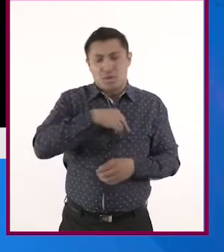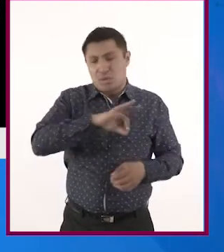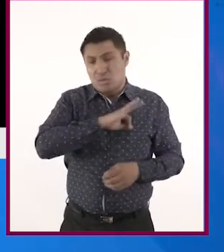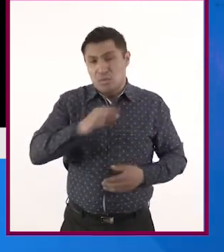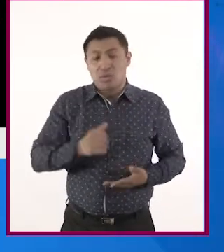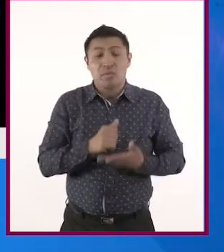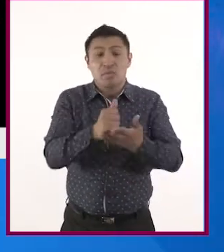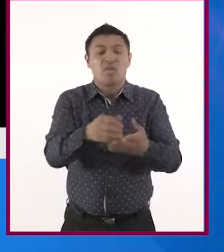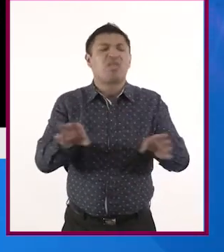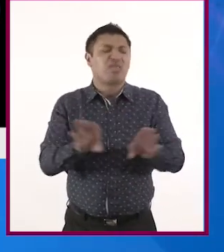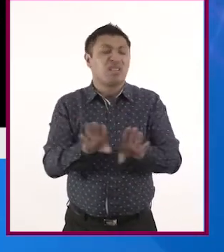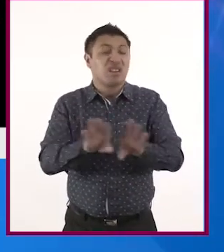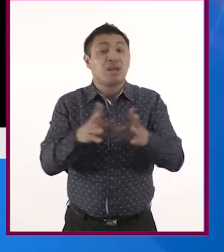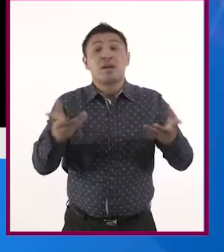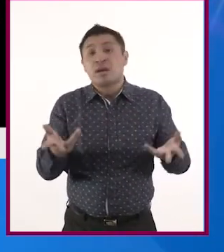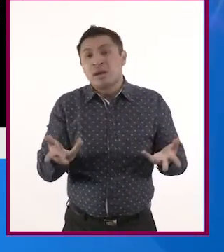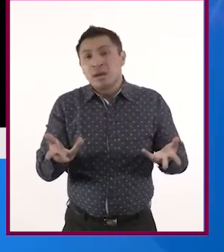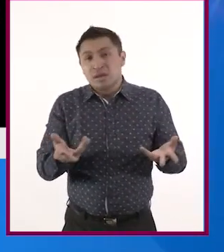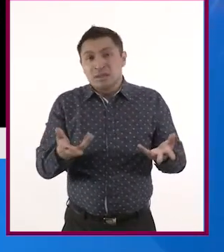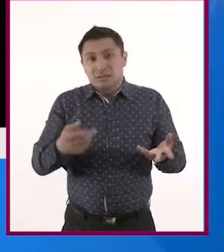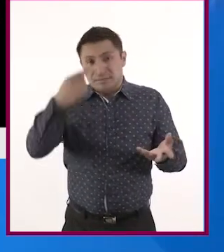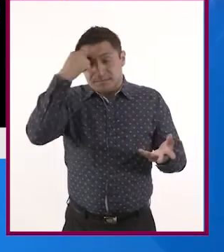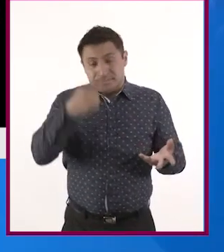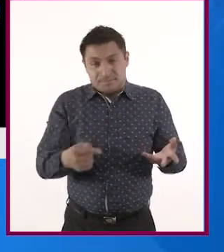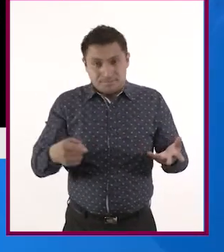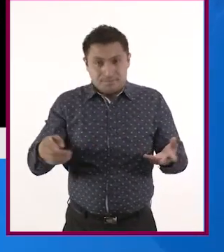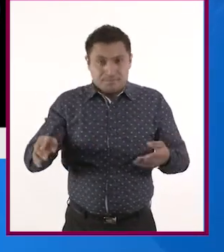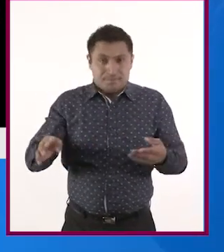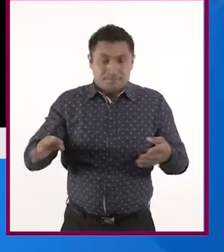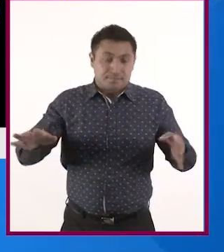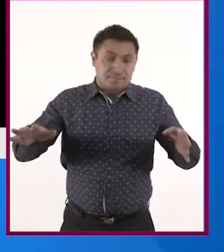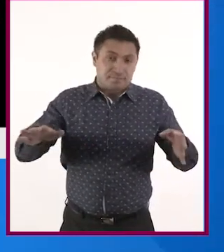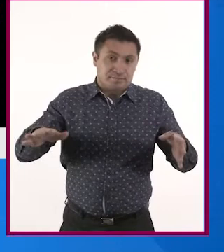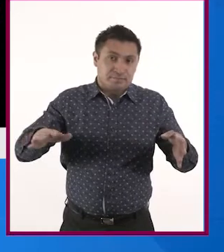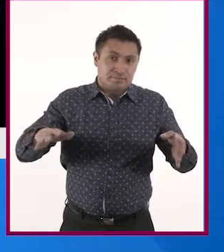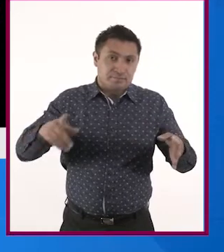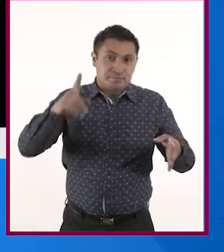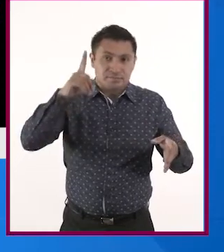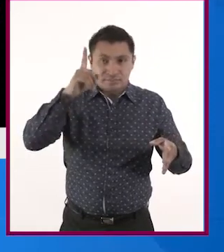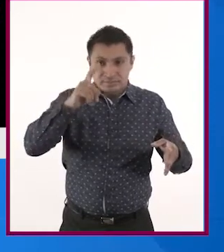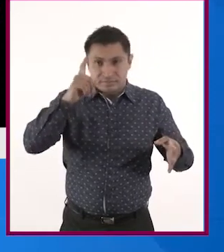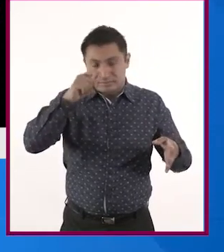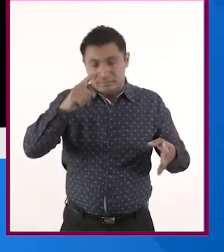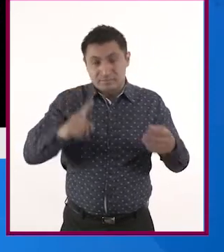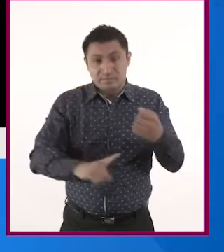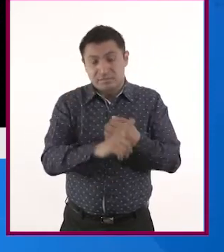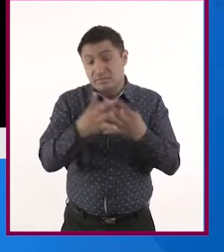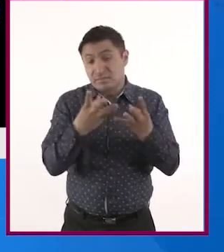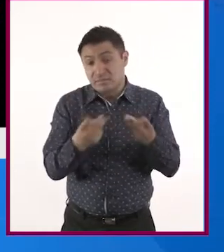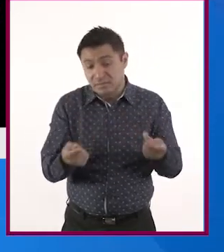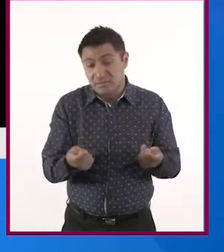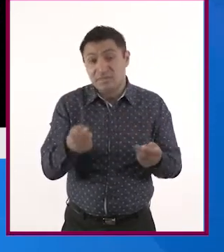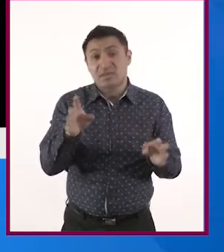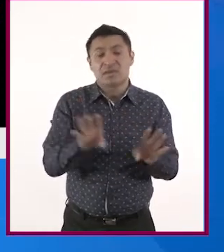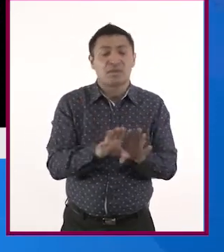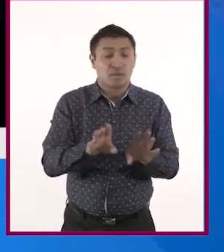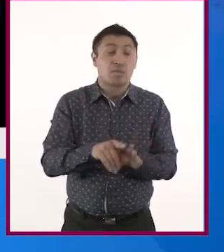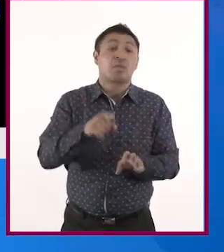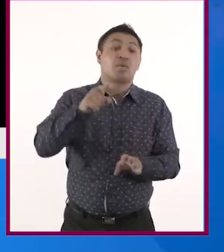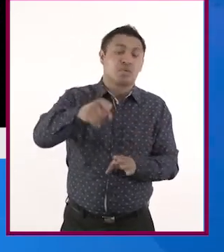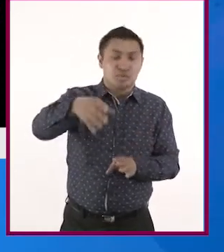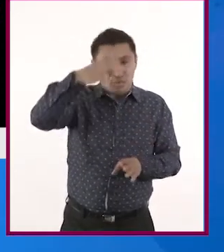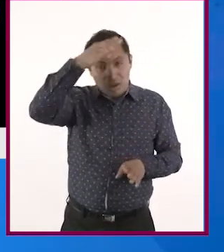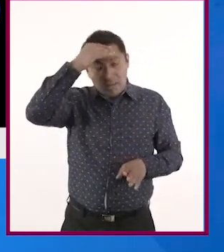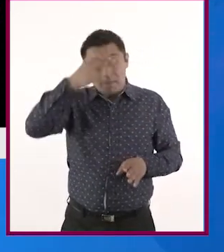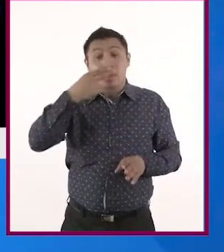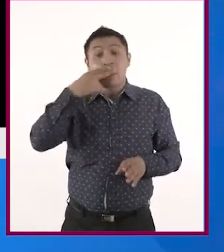de forma profunda en cambiar la situación de escasez que existe en nuestra población es teniendo conciencia en cómo gastamos el